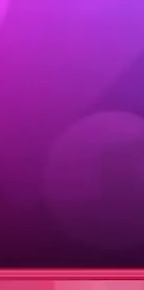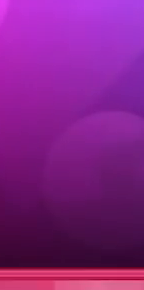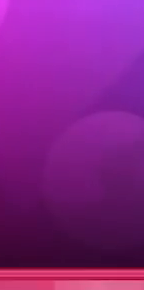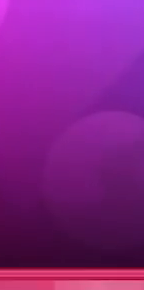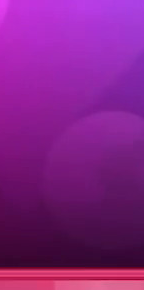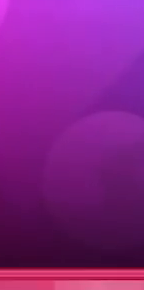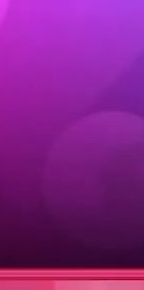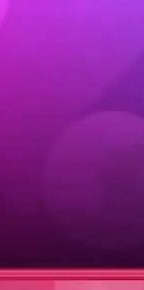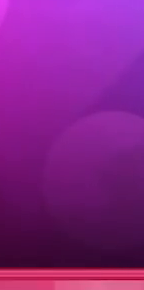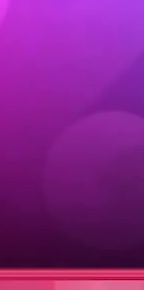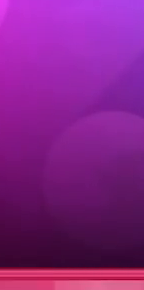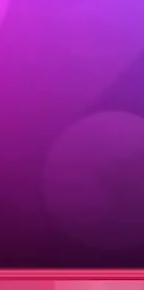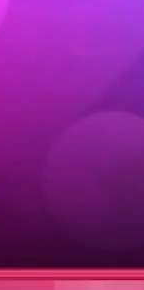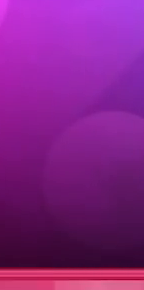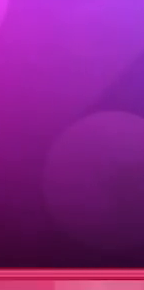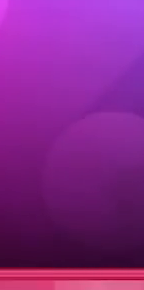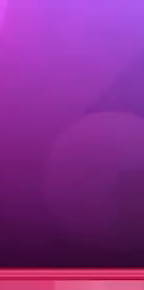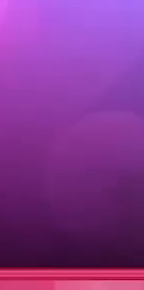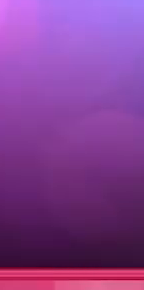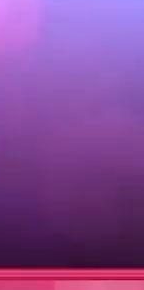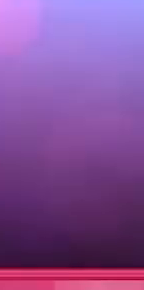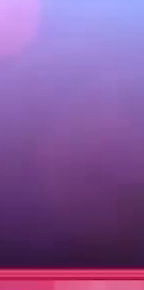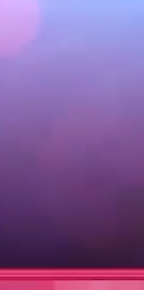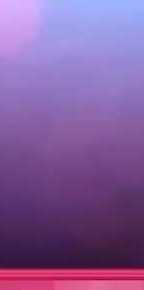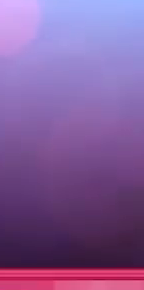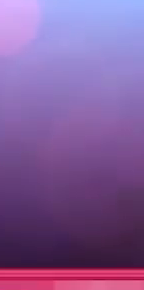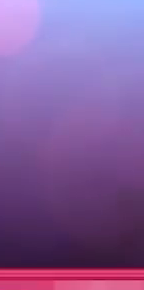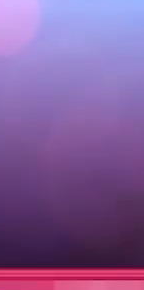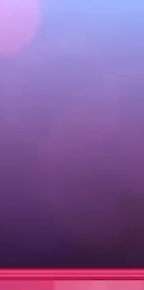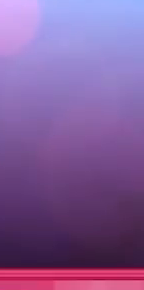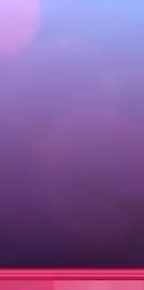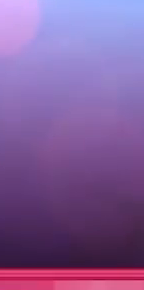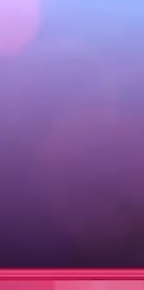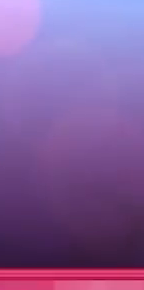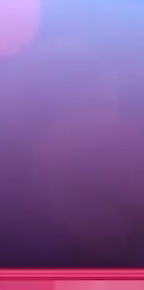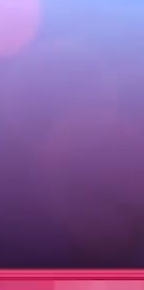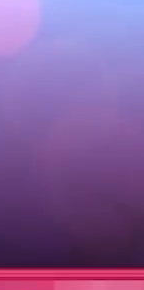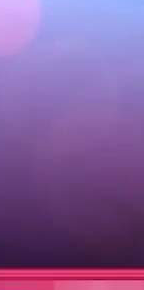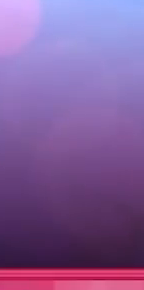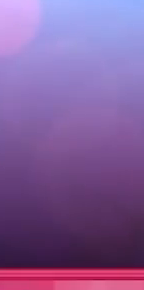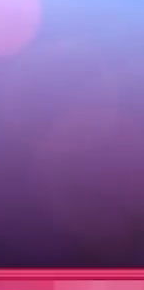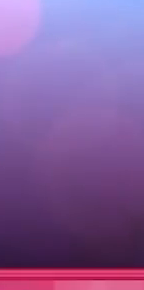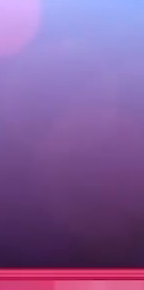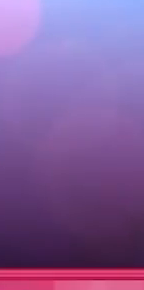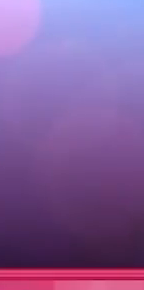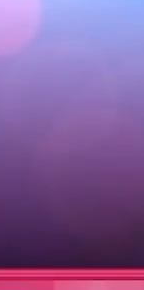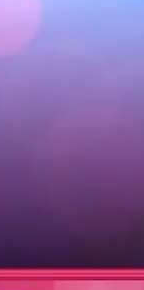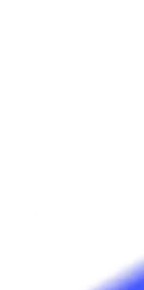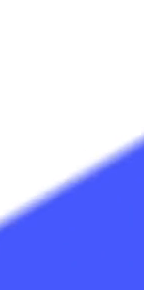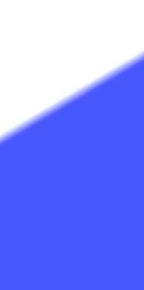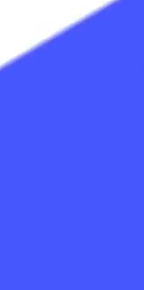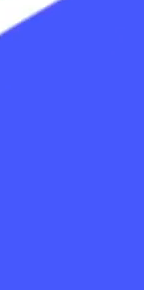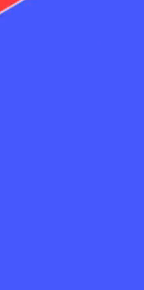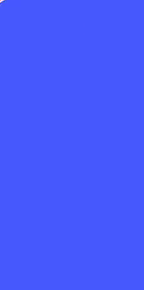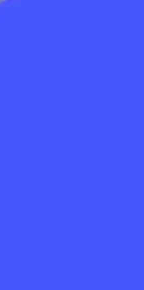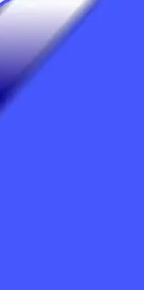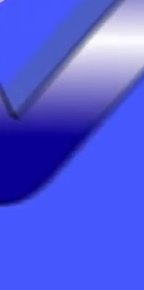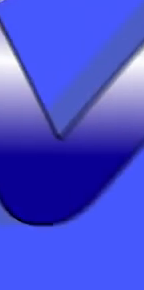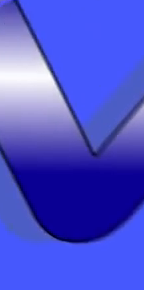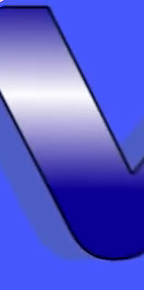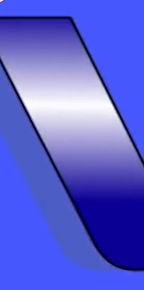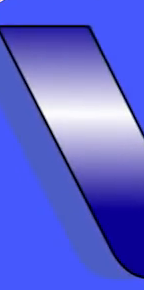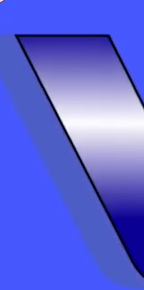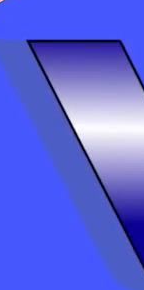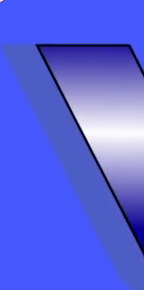sobre el gobierno? ¿Quieres saber de qué se trata? Yo soy Gisela La Vega de Noti Vega y quédate a escuchar mi nota del día de